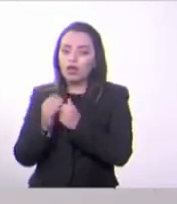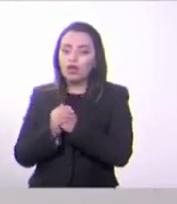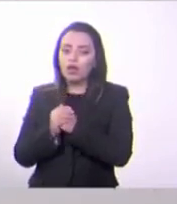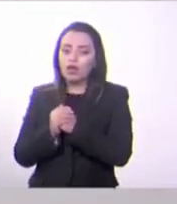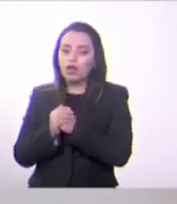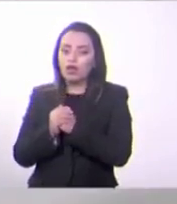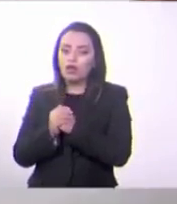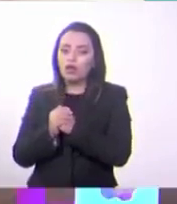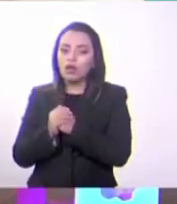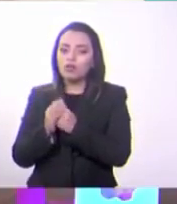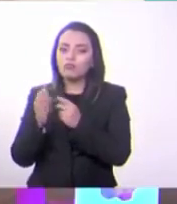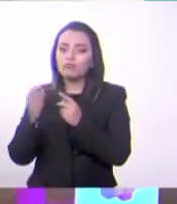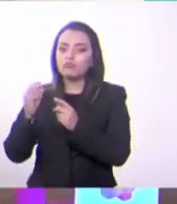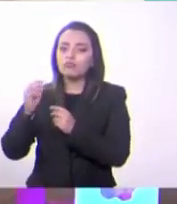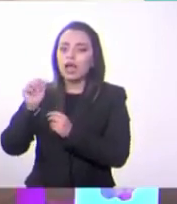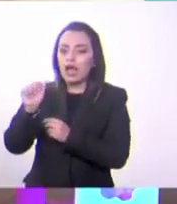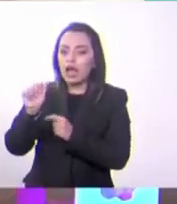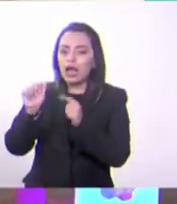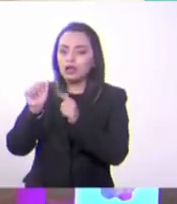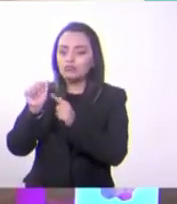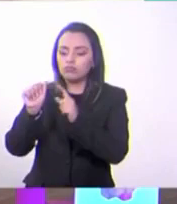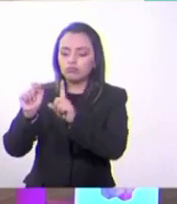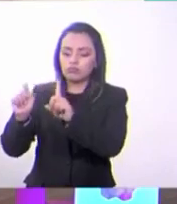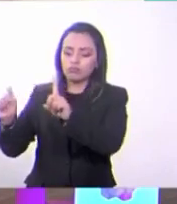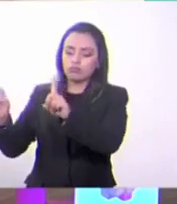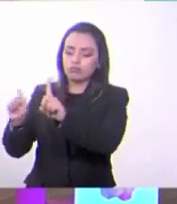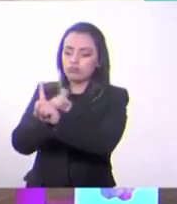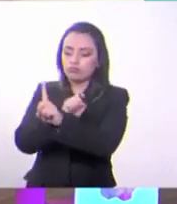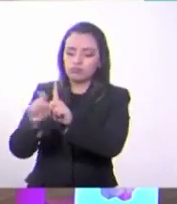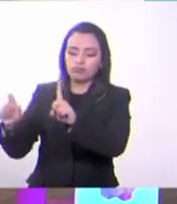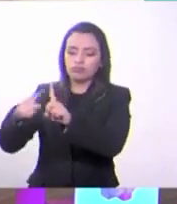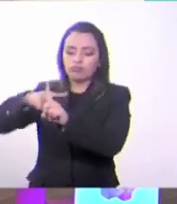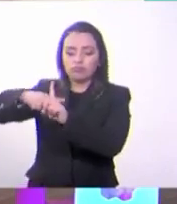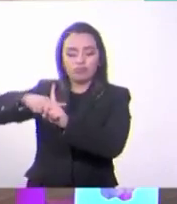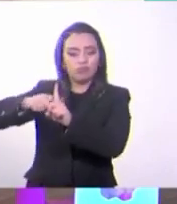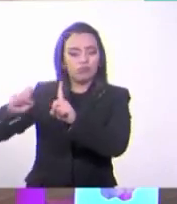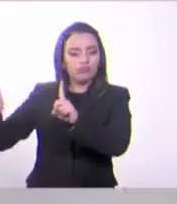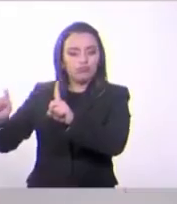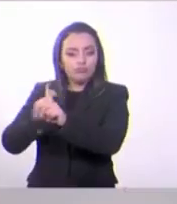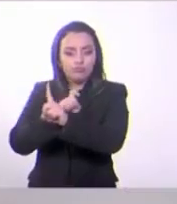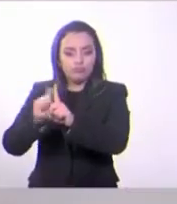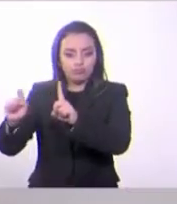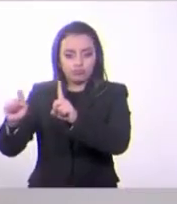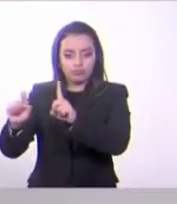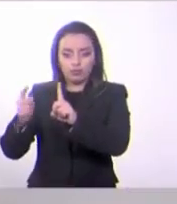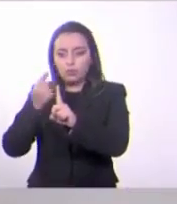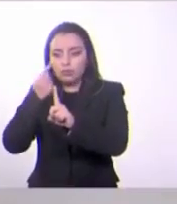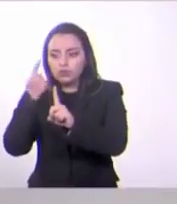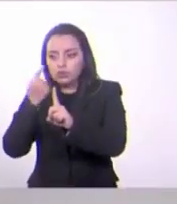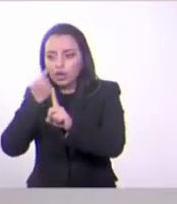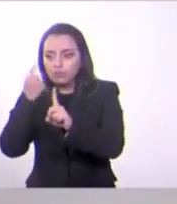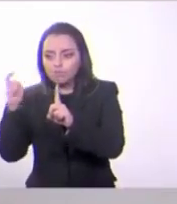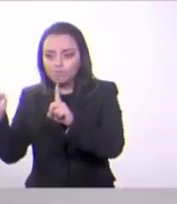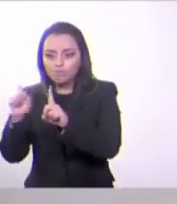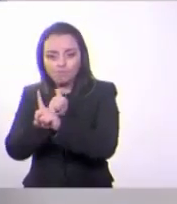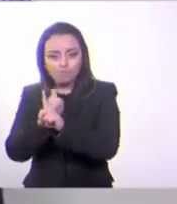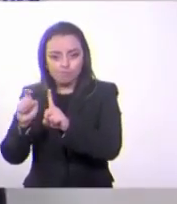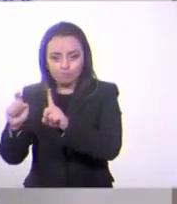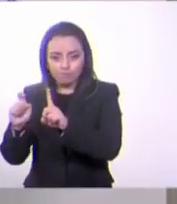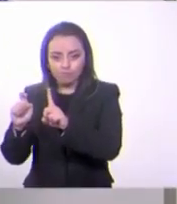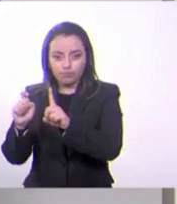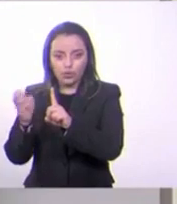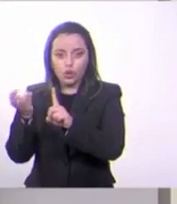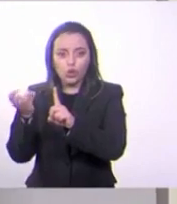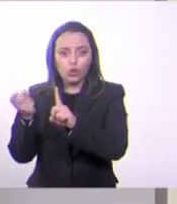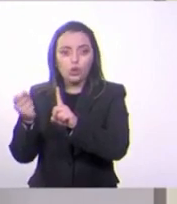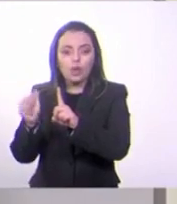menos 1 el resultado. Voy a escribirlo acá. Estoy buscando un valor en A, tal que al